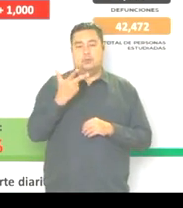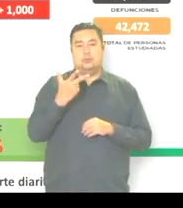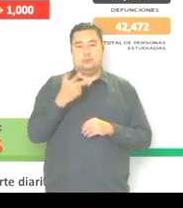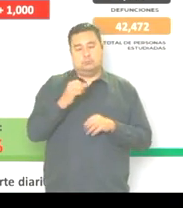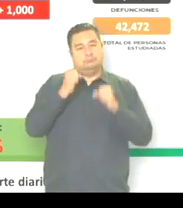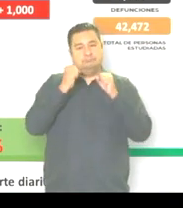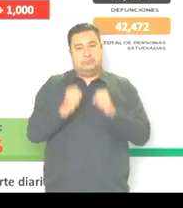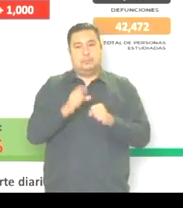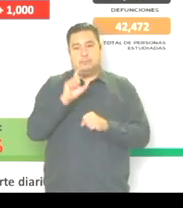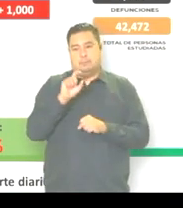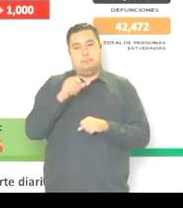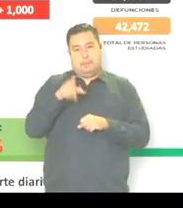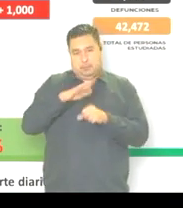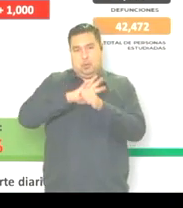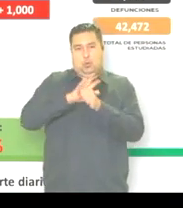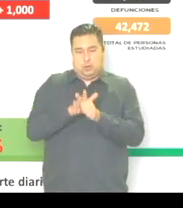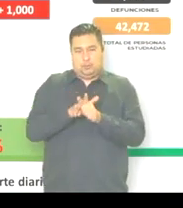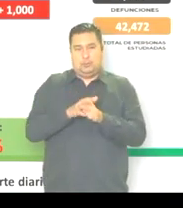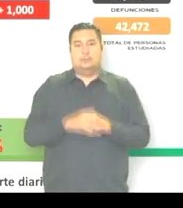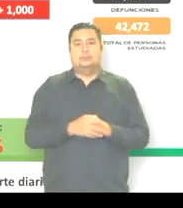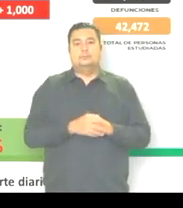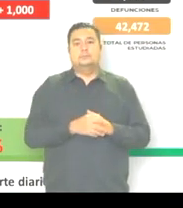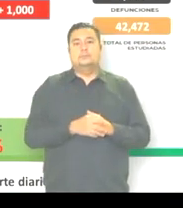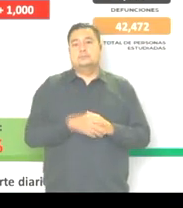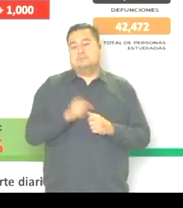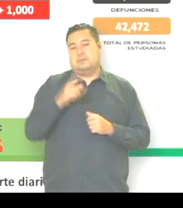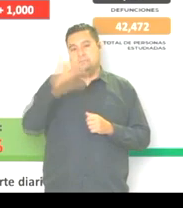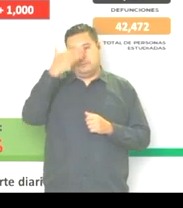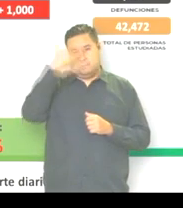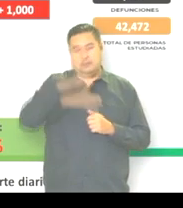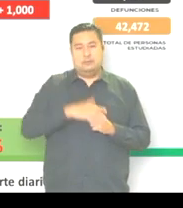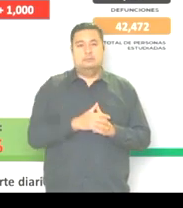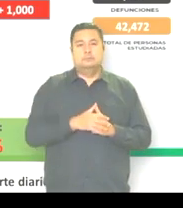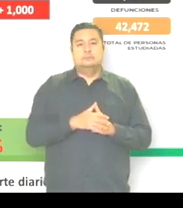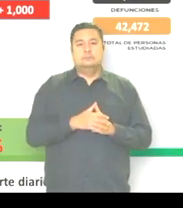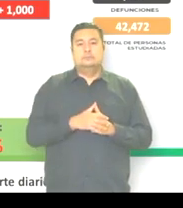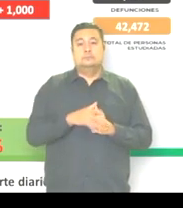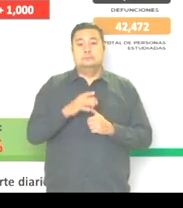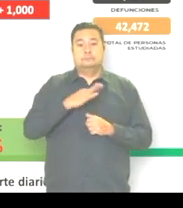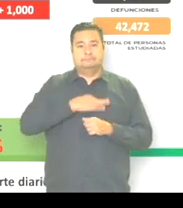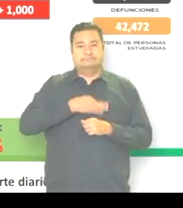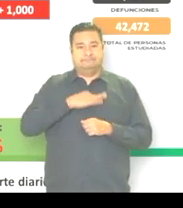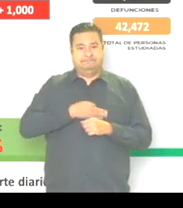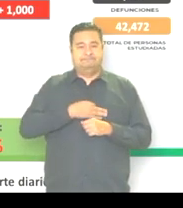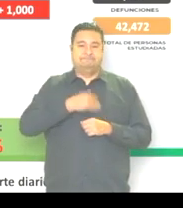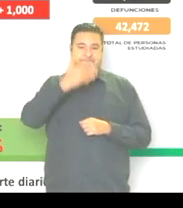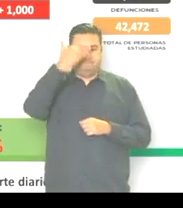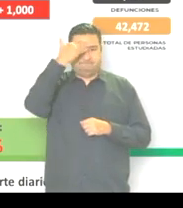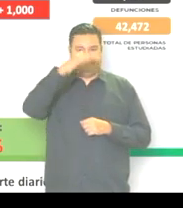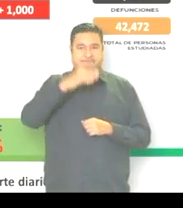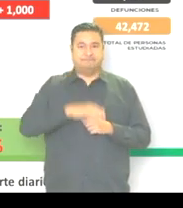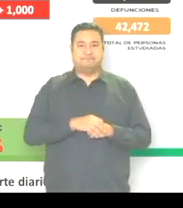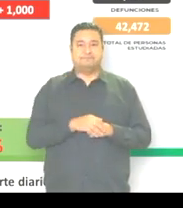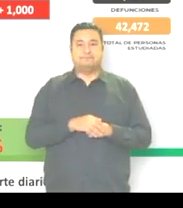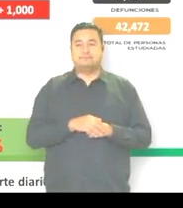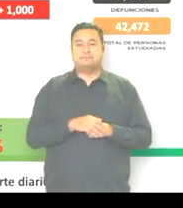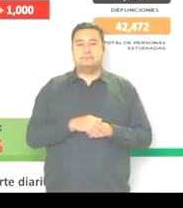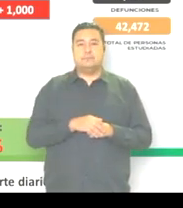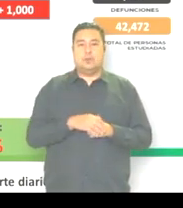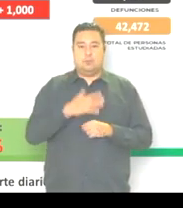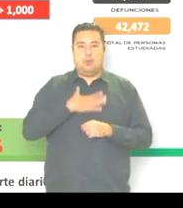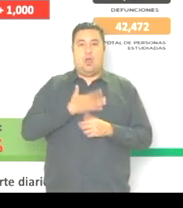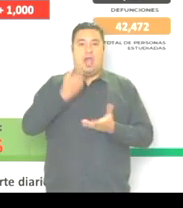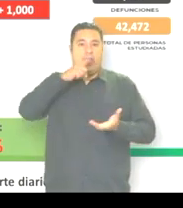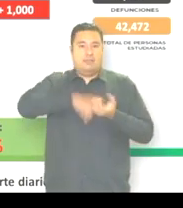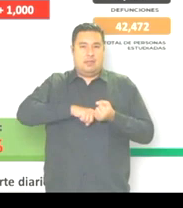defunciones confirmadas por coronavirus, a causa del coronavirus, recordándoles a ustedes que este virus tiene una gran capacidad de generar un